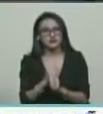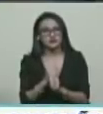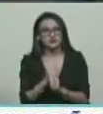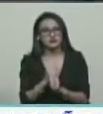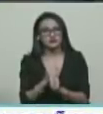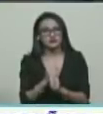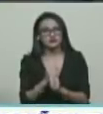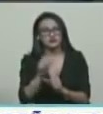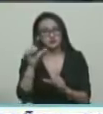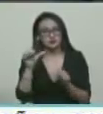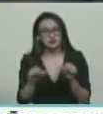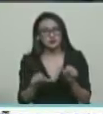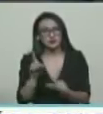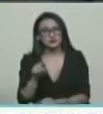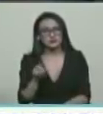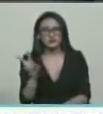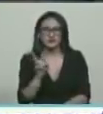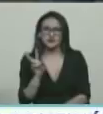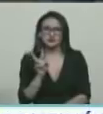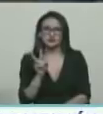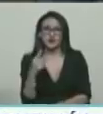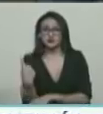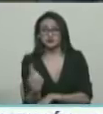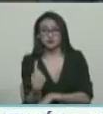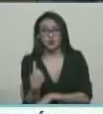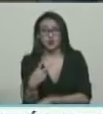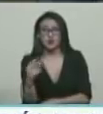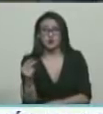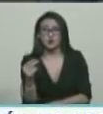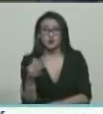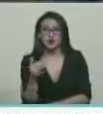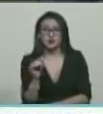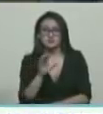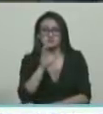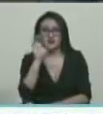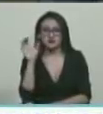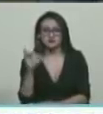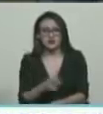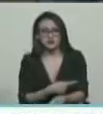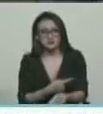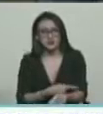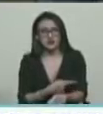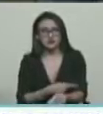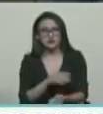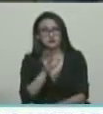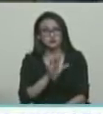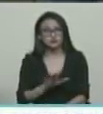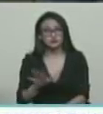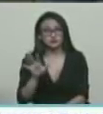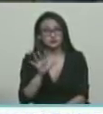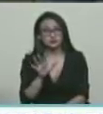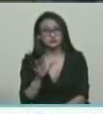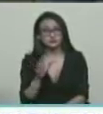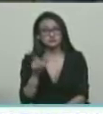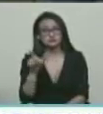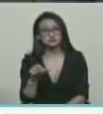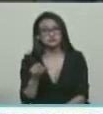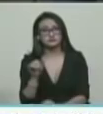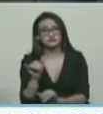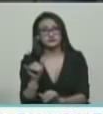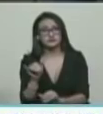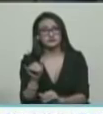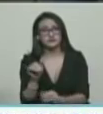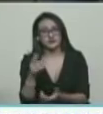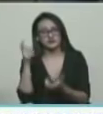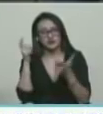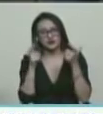y habla de que nuestro país no está solo y cuenta con países hermanos en todo esto que llamaba el comandante supremo y